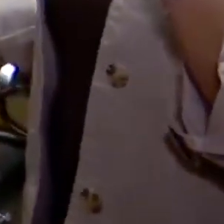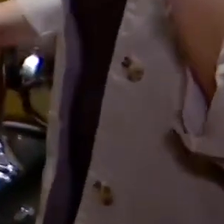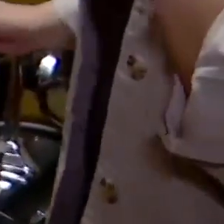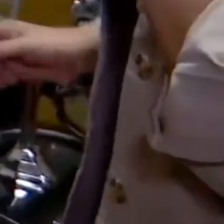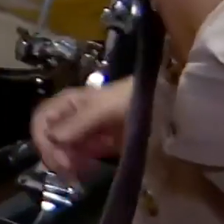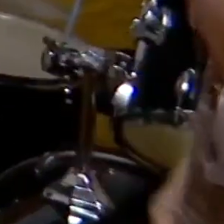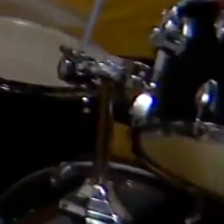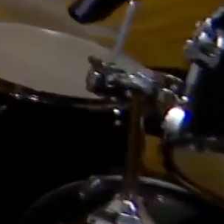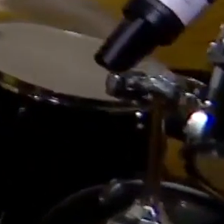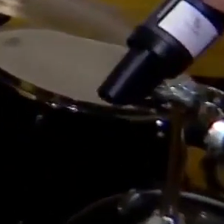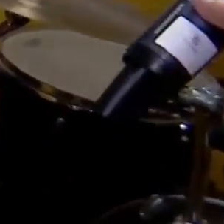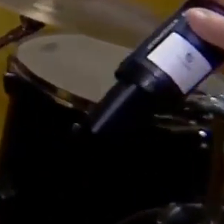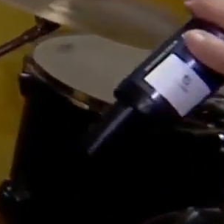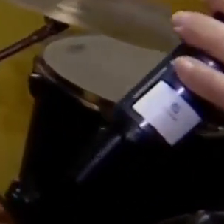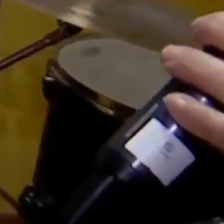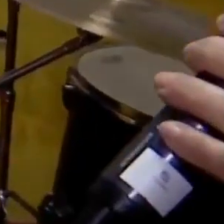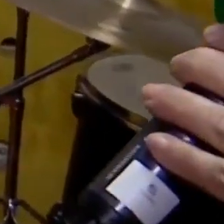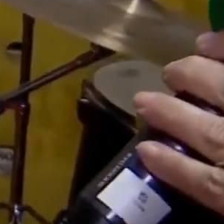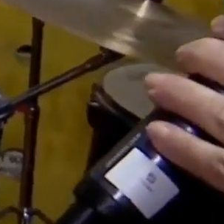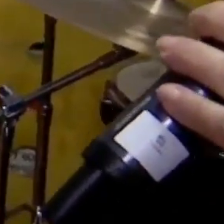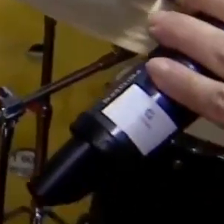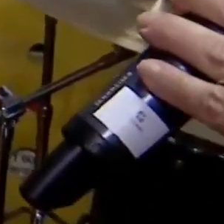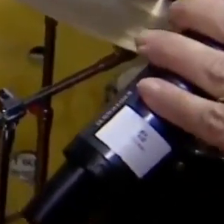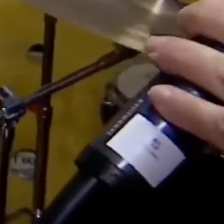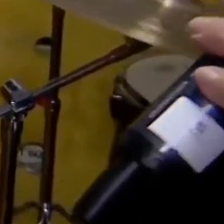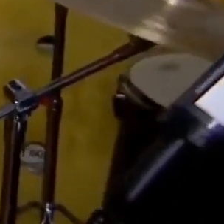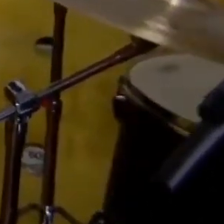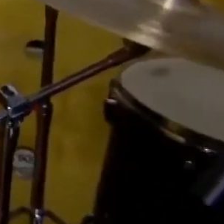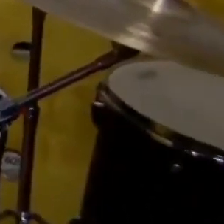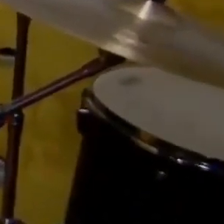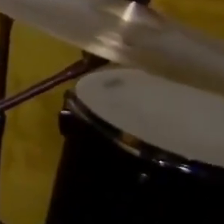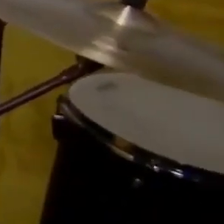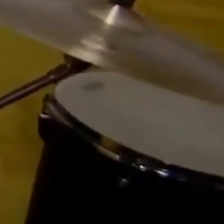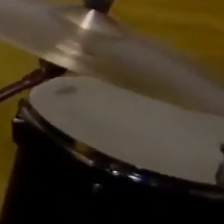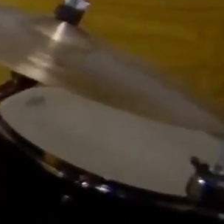lumbre sobre cunita de espalto.